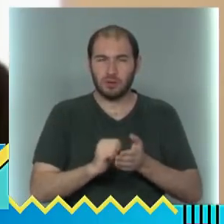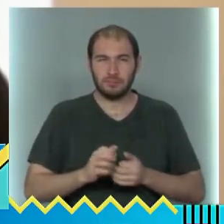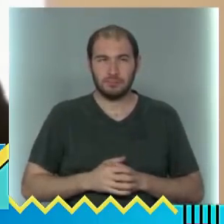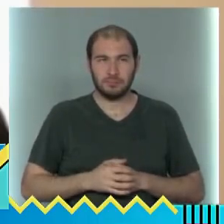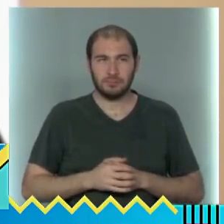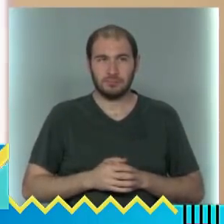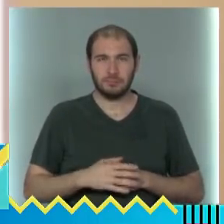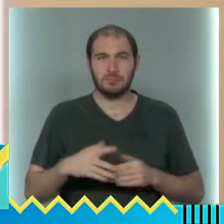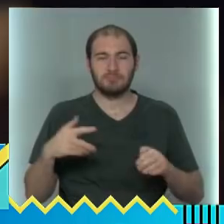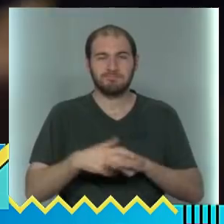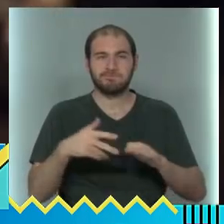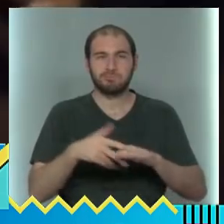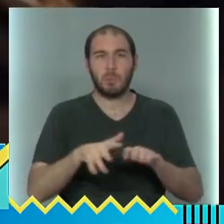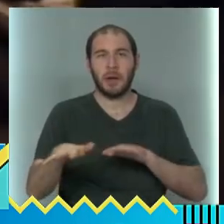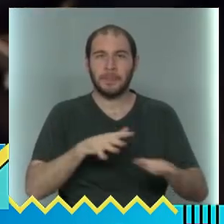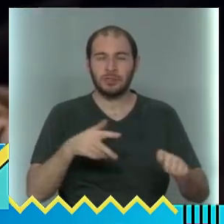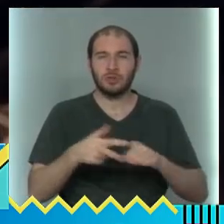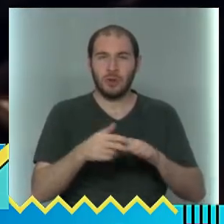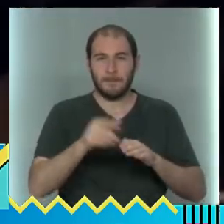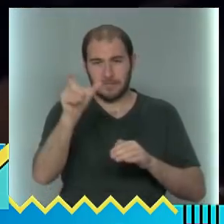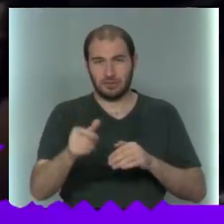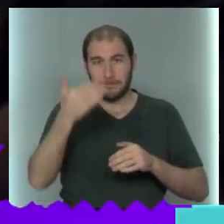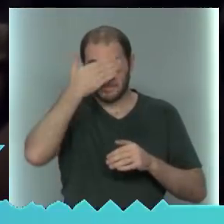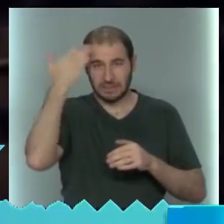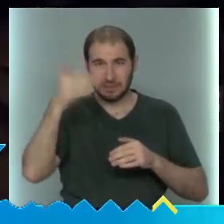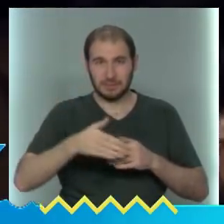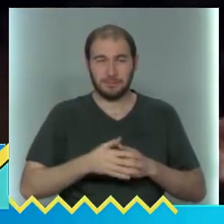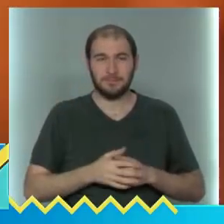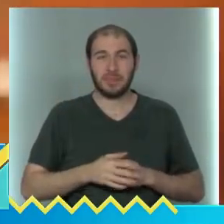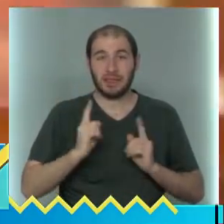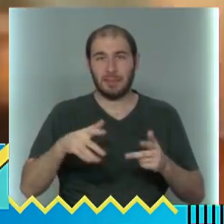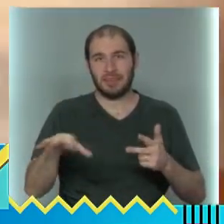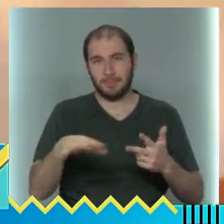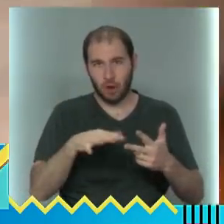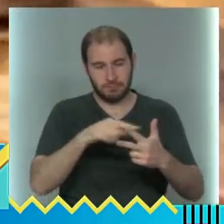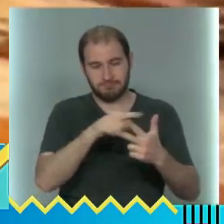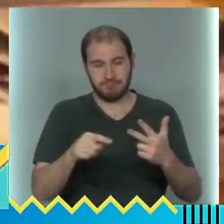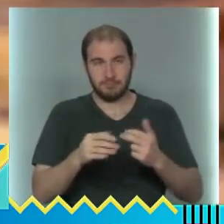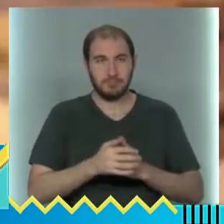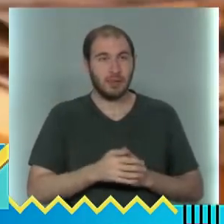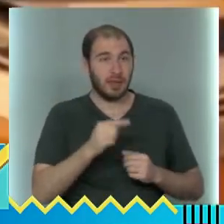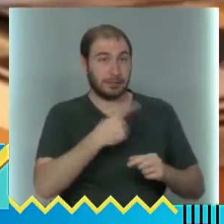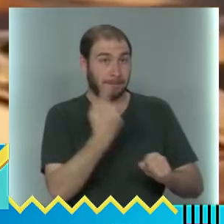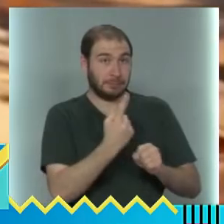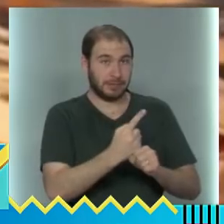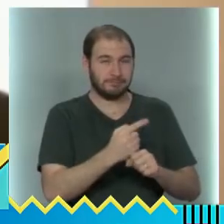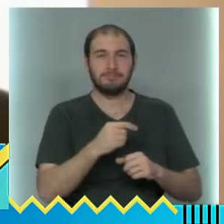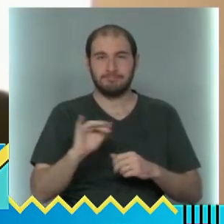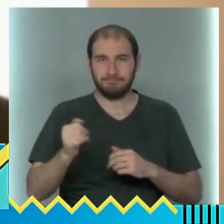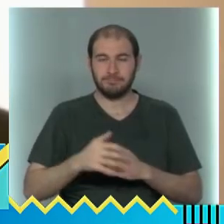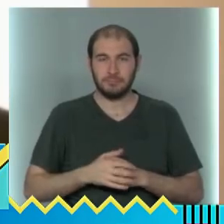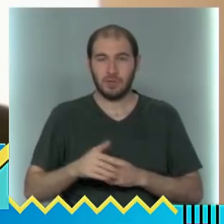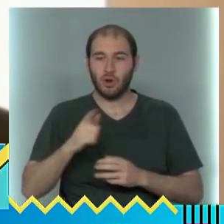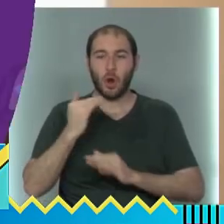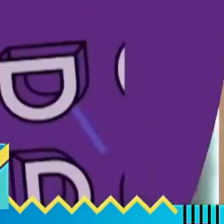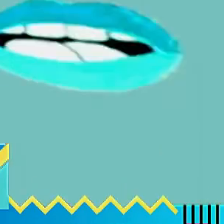la limitación en el movimiento del paciente, y el temblor. Esos son los primeros. Esos son, claro, lo que